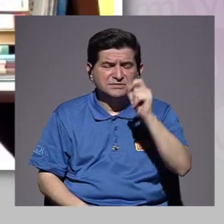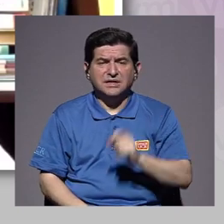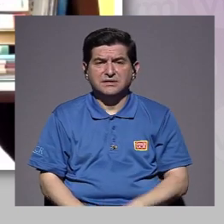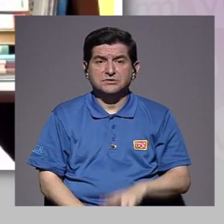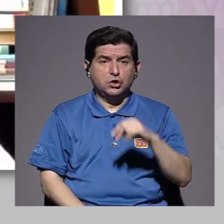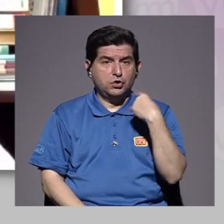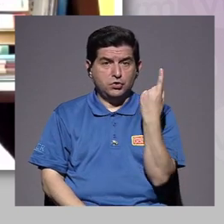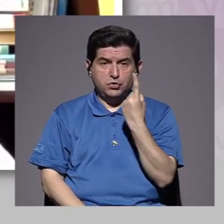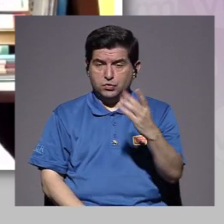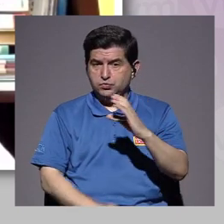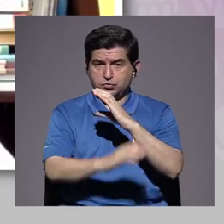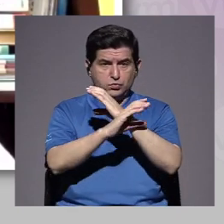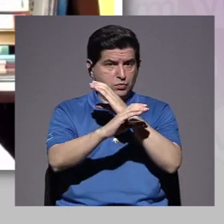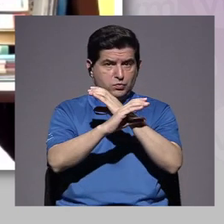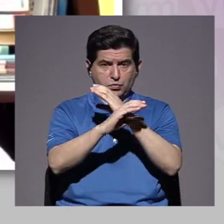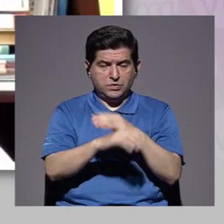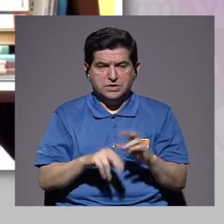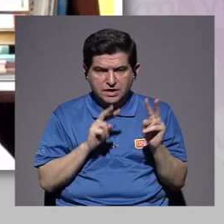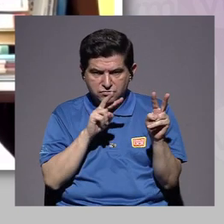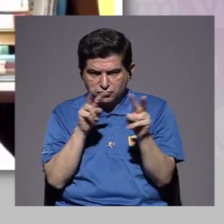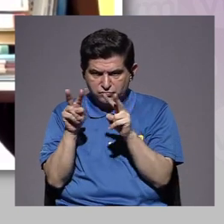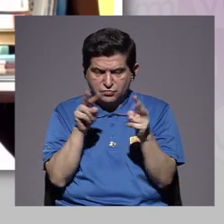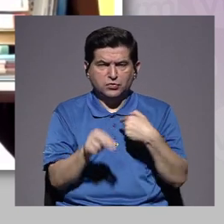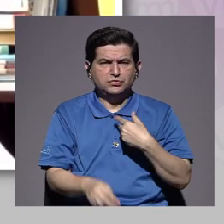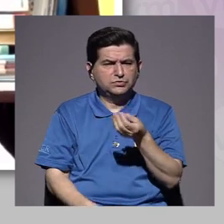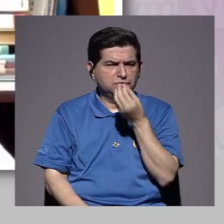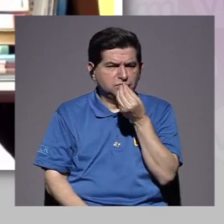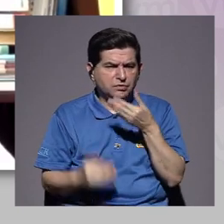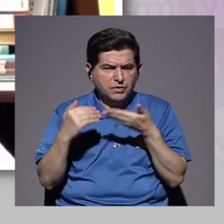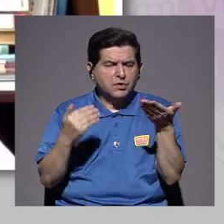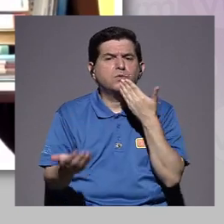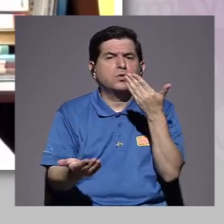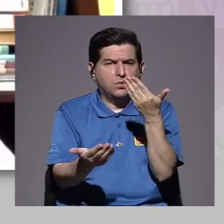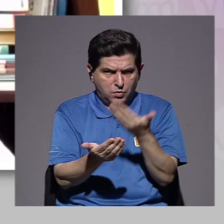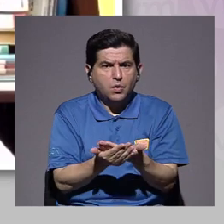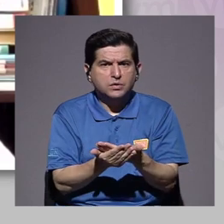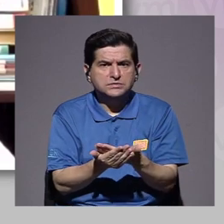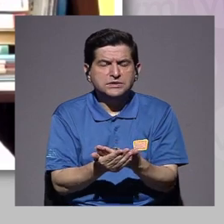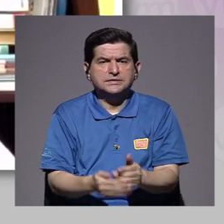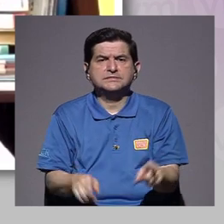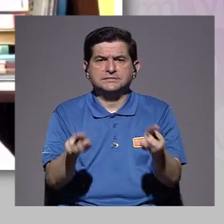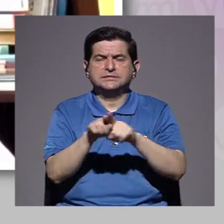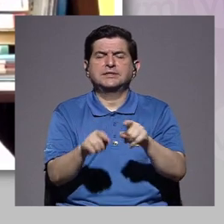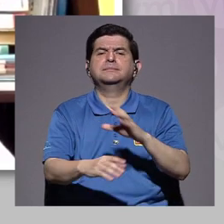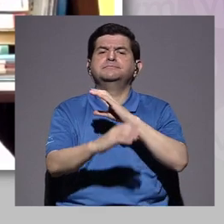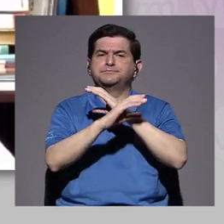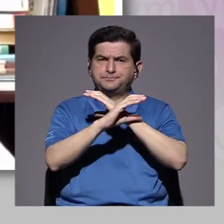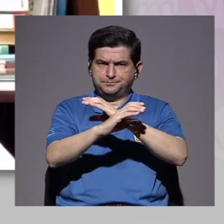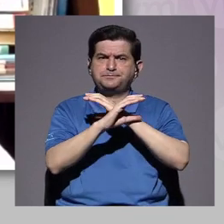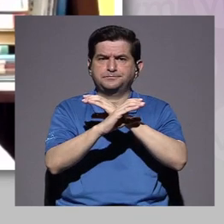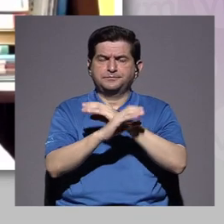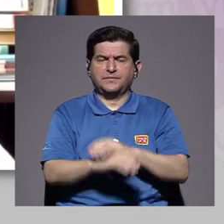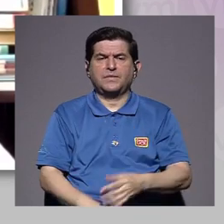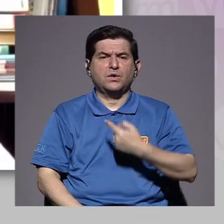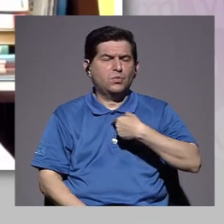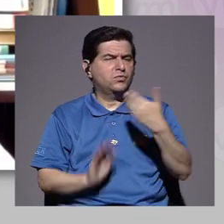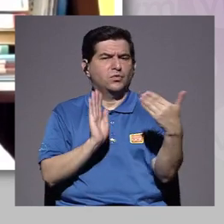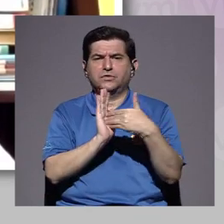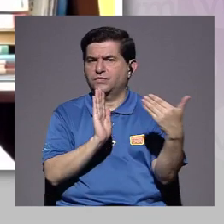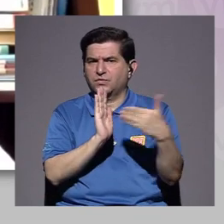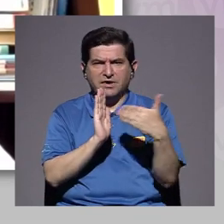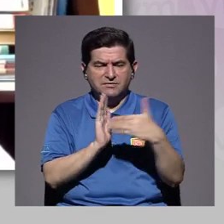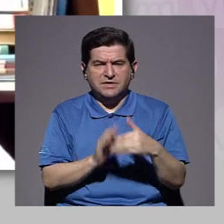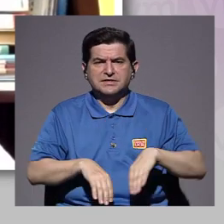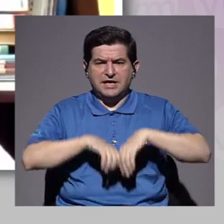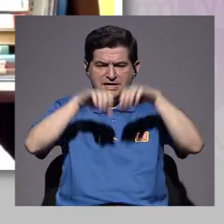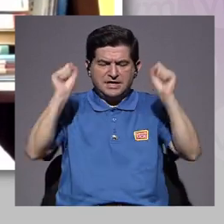solo hay que tener cuidado de vigilar que estoy consumiendo cosas buenas, sino que hay que tener cuidado de no estar perjudicando mi